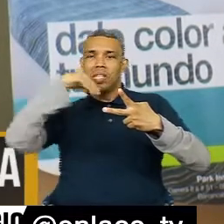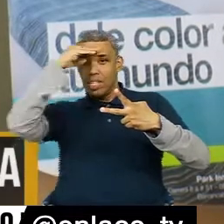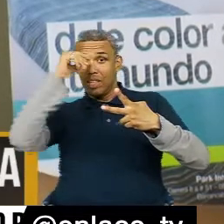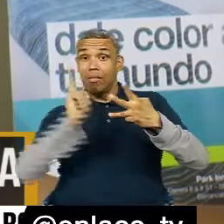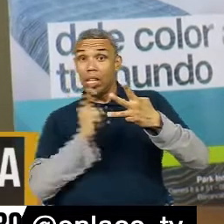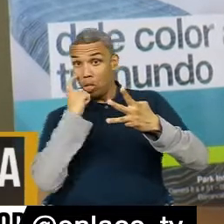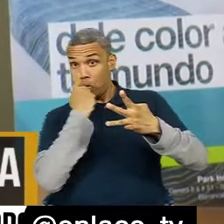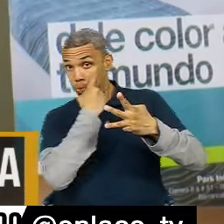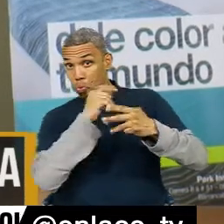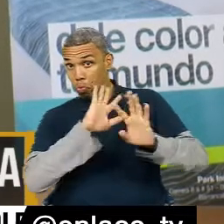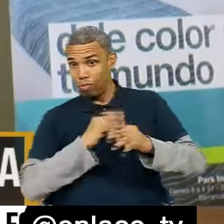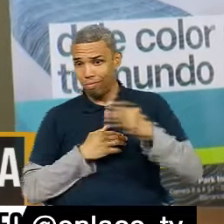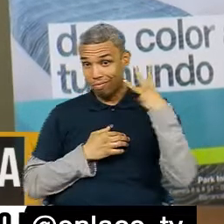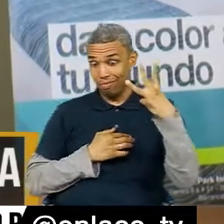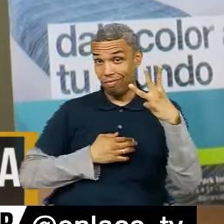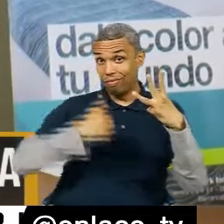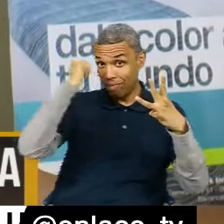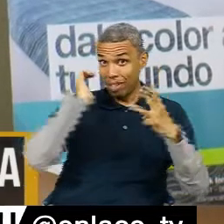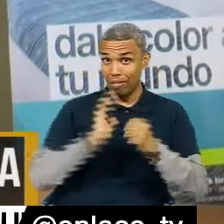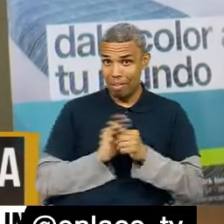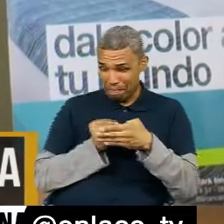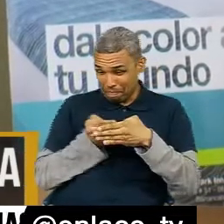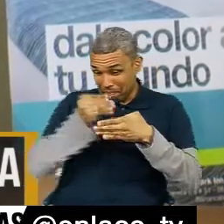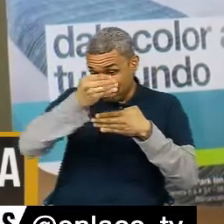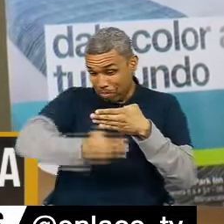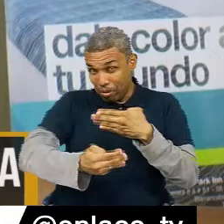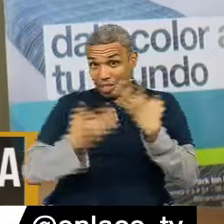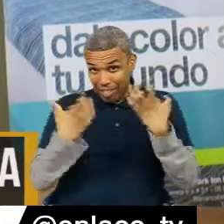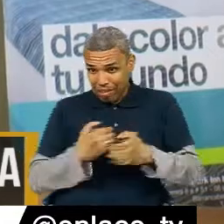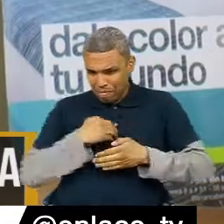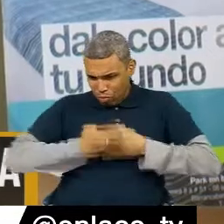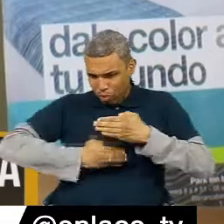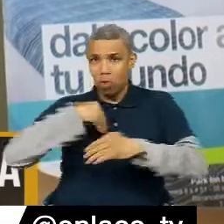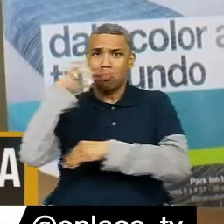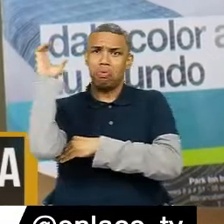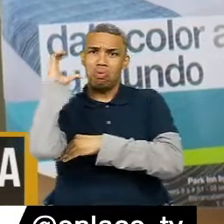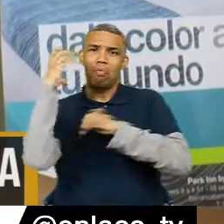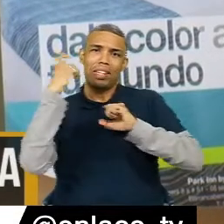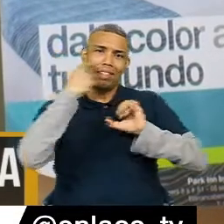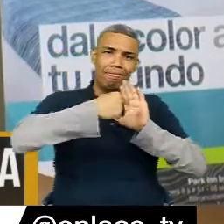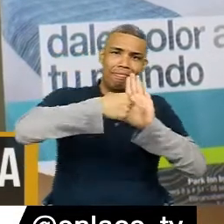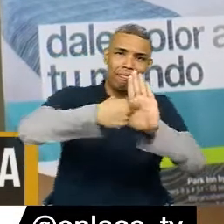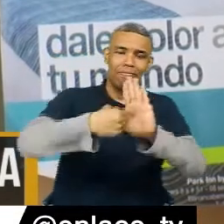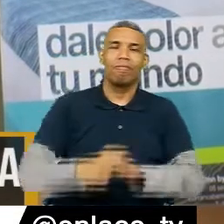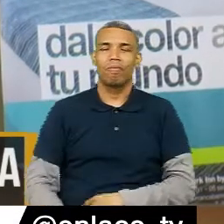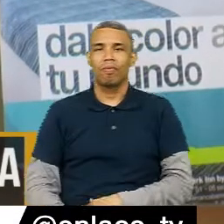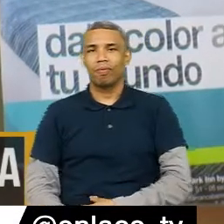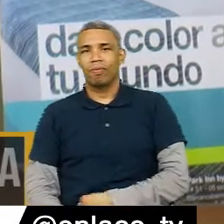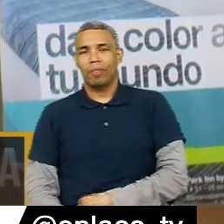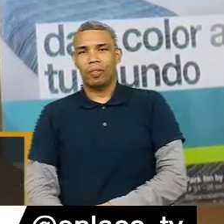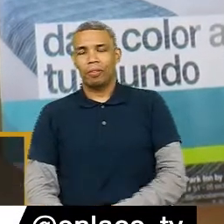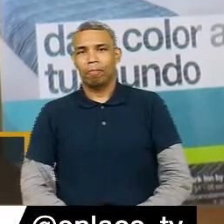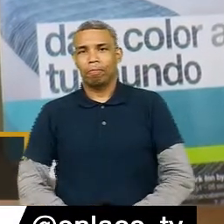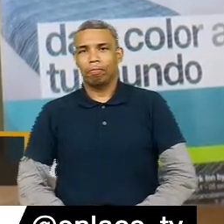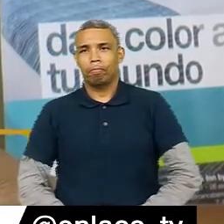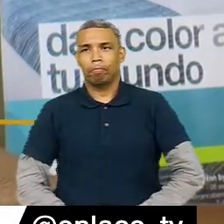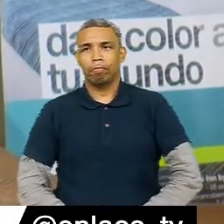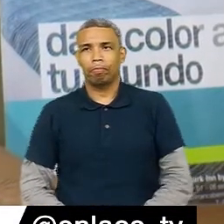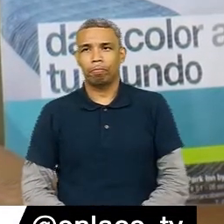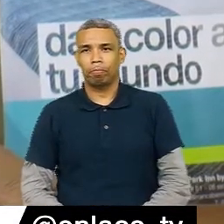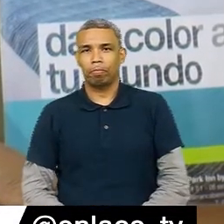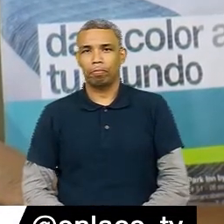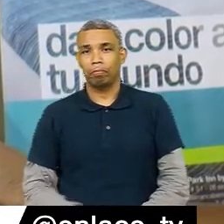excelente fútbol. Y desde luego que queremos de nuevo, nuevamente ser campeones, pero respetando desde luego grandes equipos que también aspiran